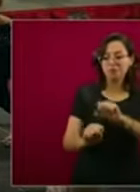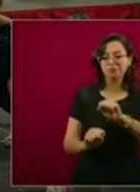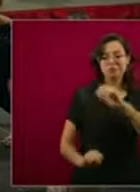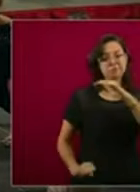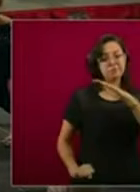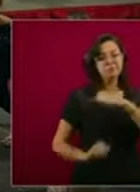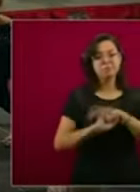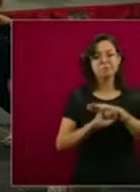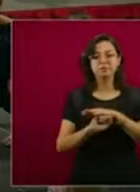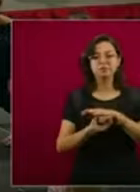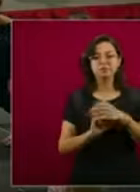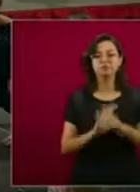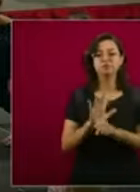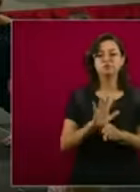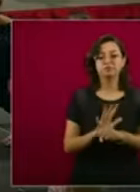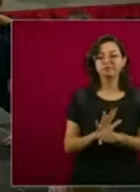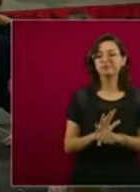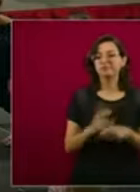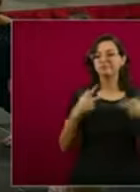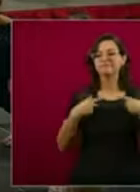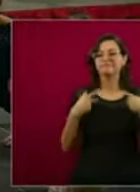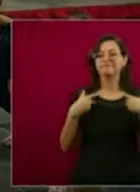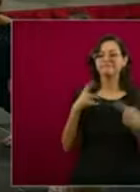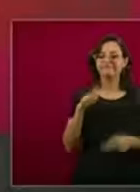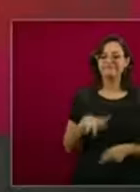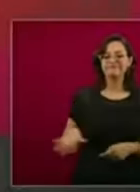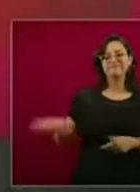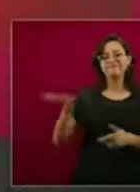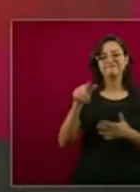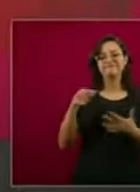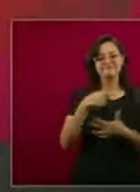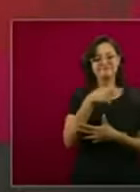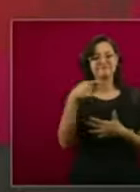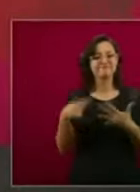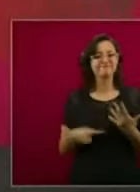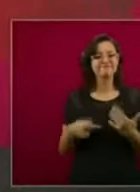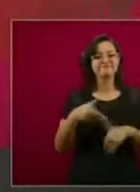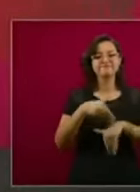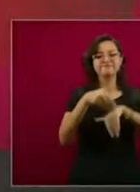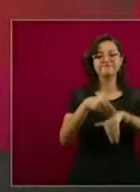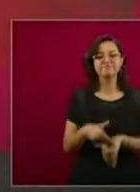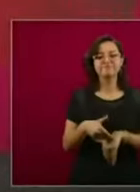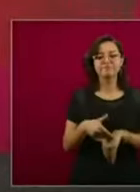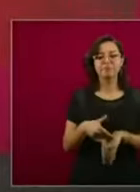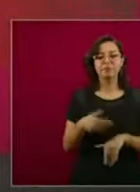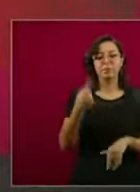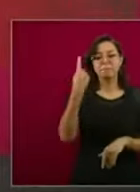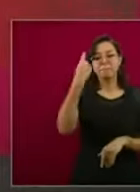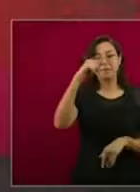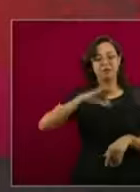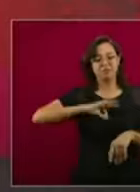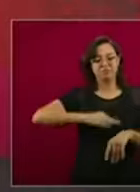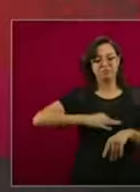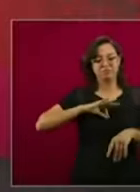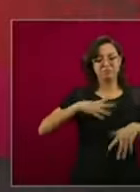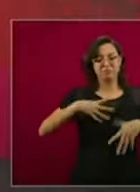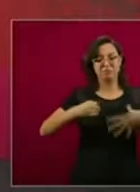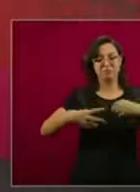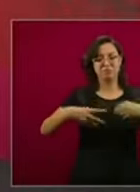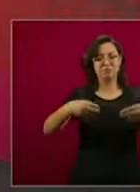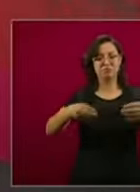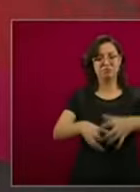un desbordamiento de la pandemia, que tengamos menos casos y que no haya pérdida de vidas humanas. Lo más importante